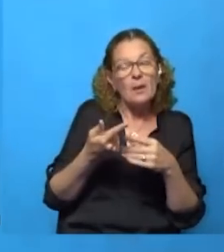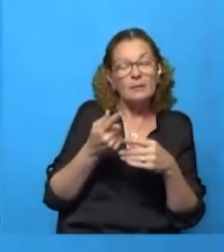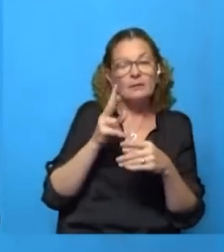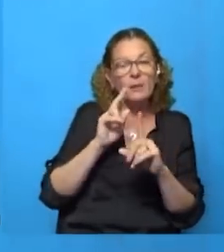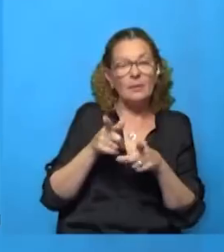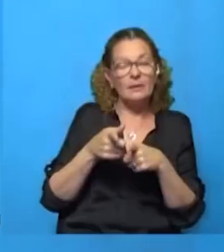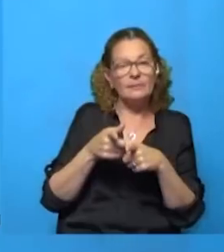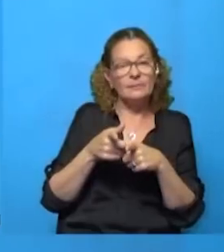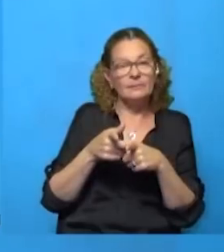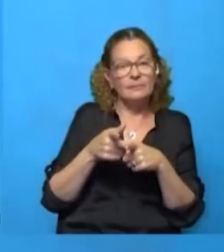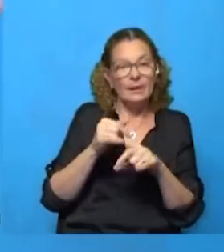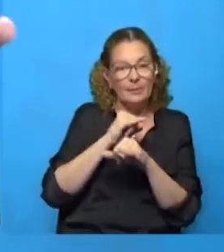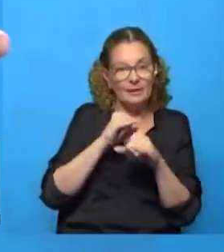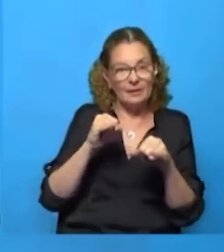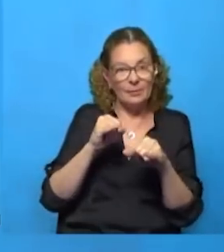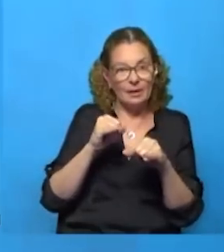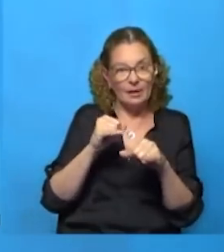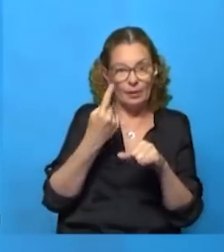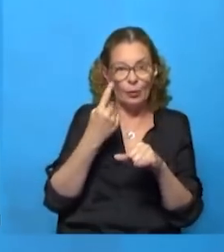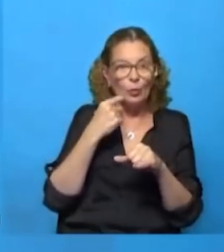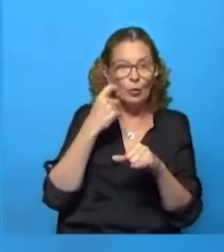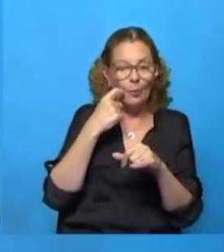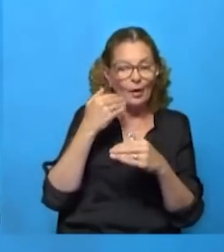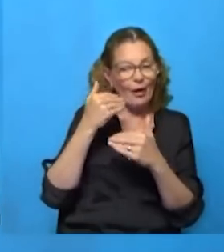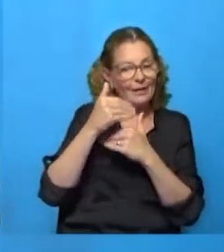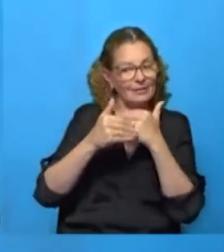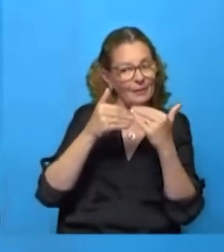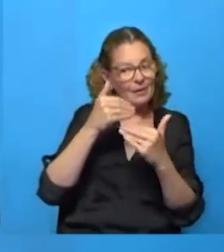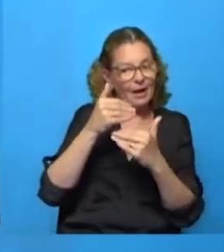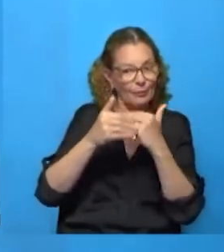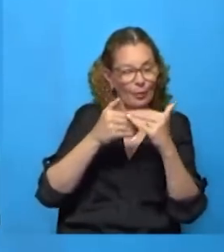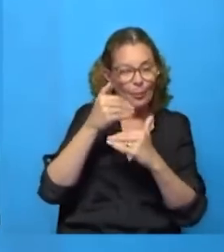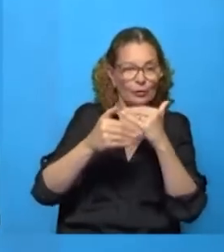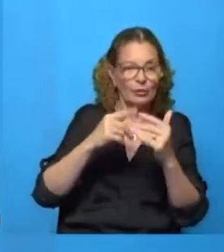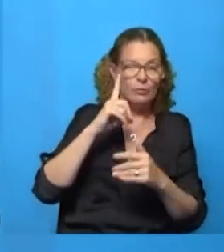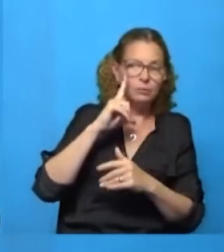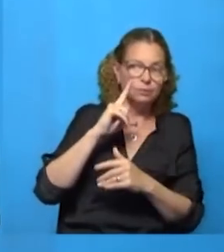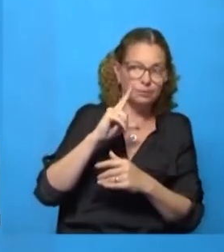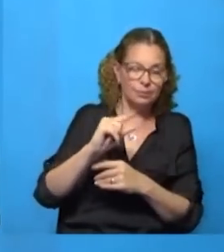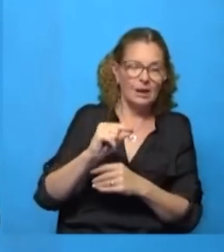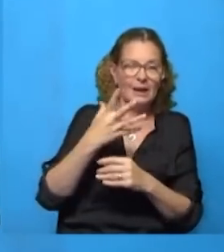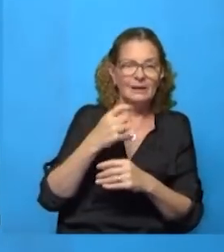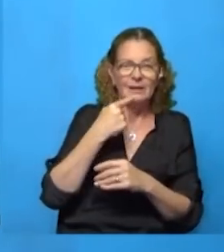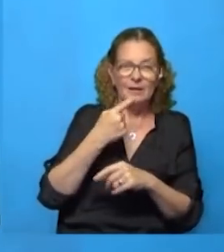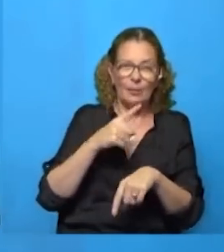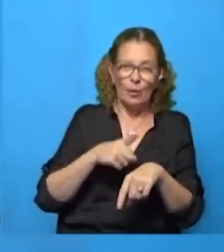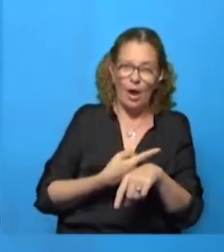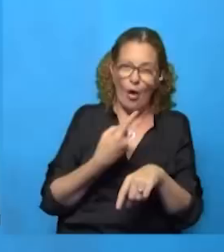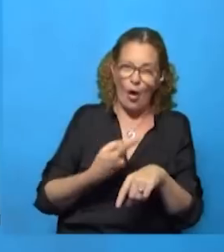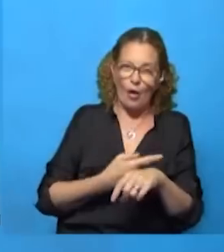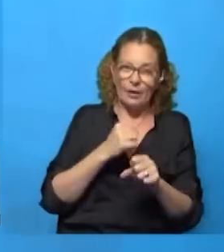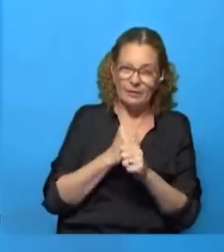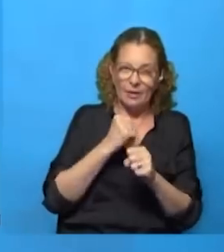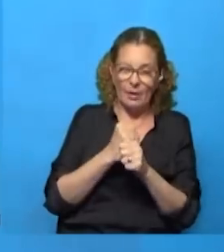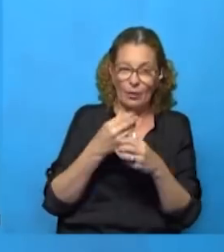O sea para terminar en un numerito hay todo un proceso detrás que es largo que implica muchas horas de trabajo de